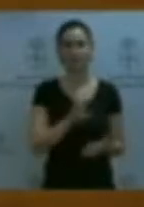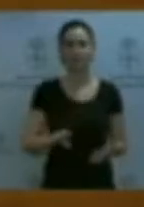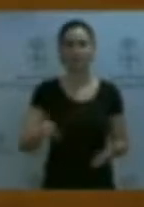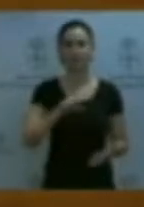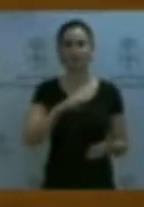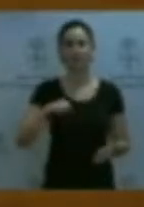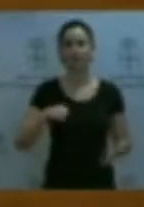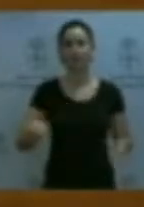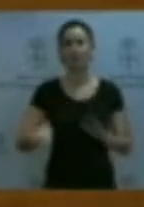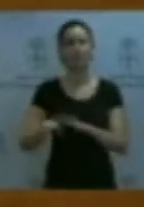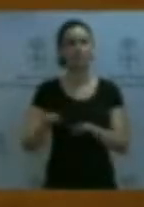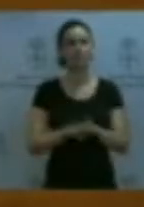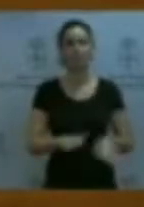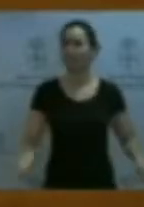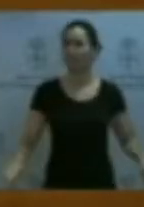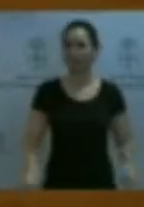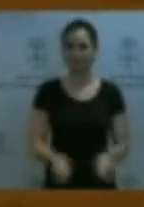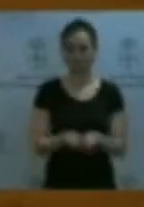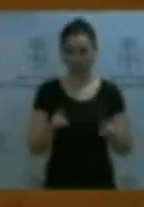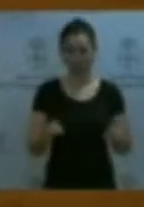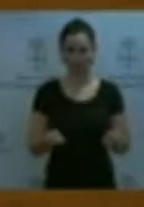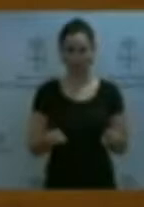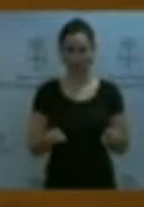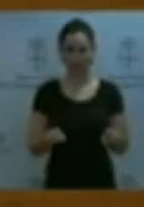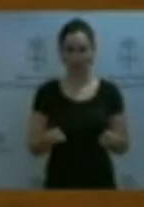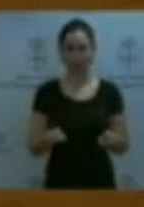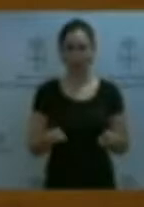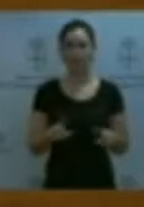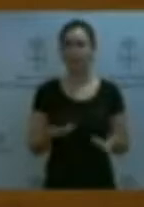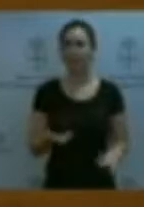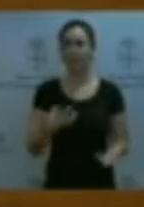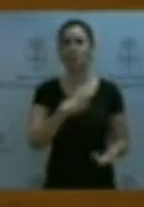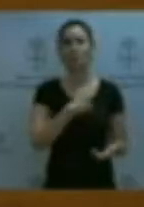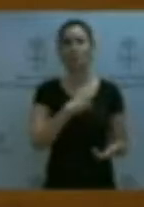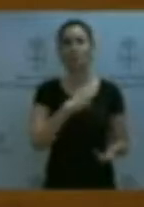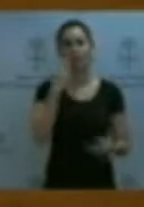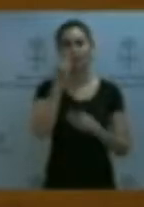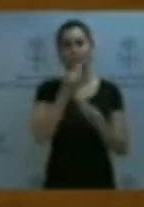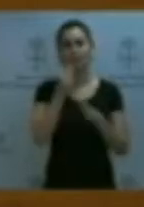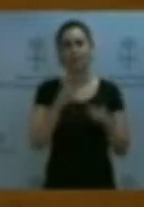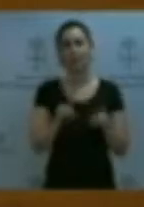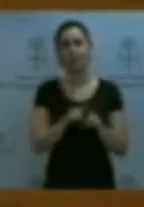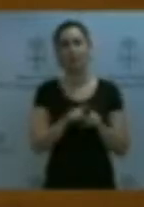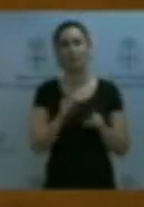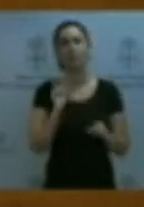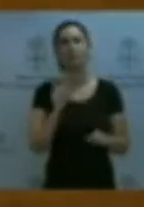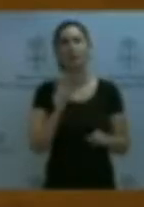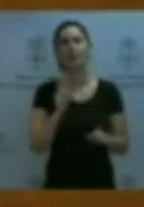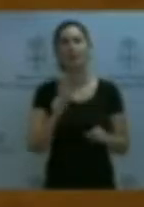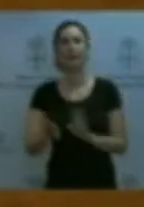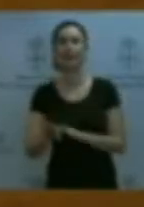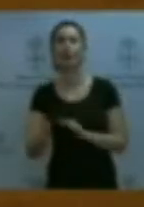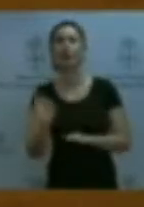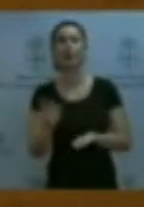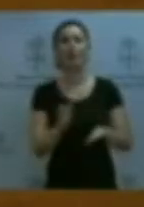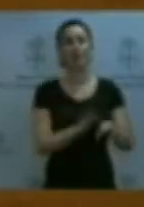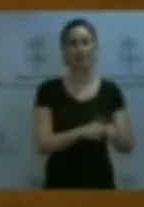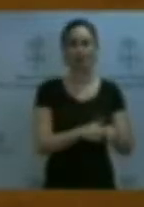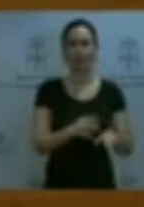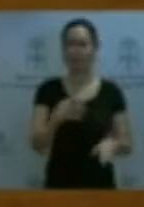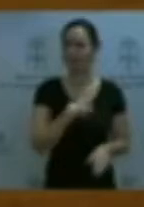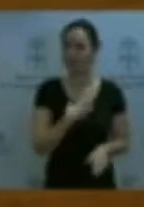que nadie crea ni tenga miopía política a la hora de analizar los planteamientos y propuestas que